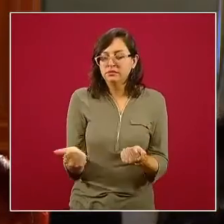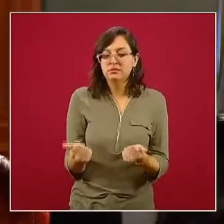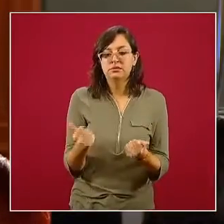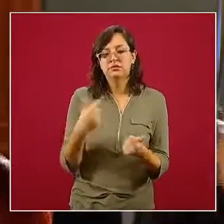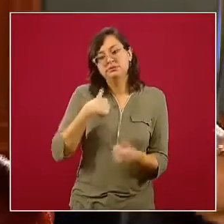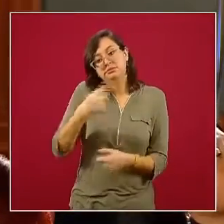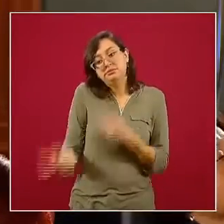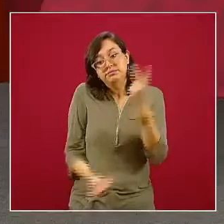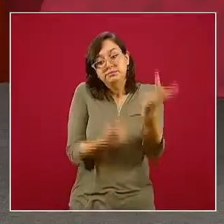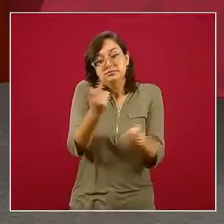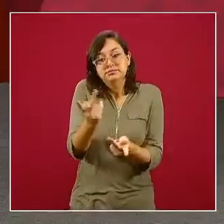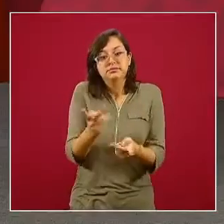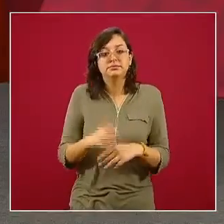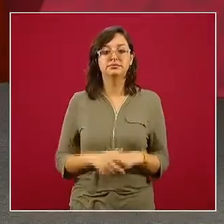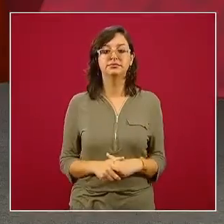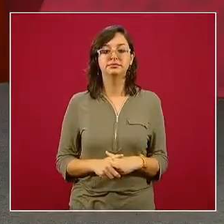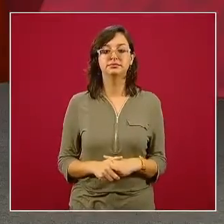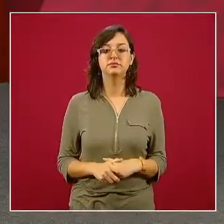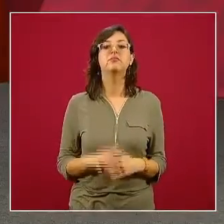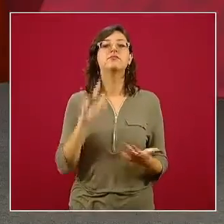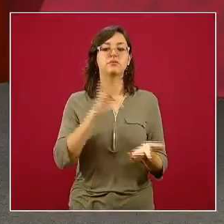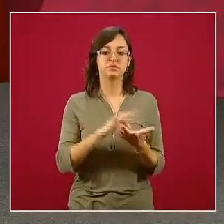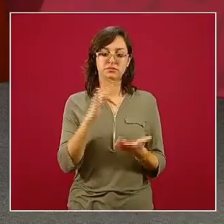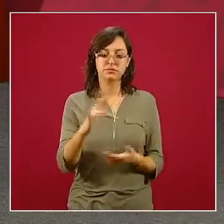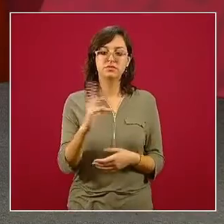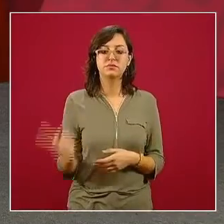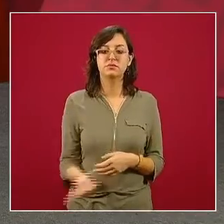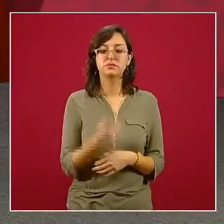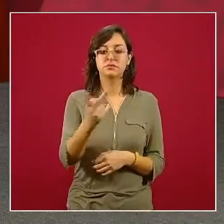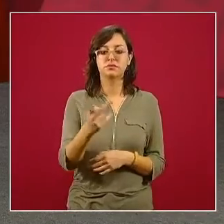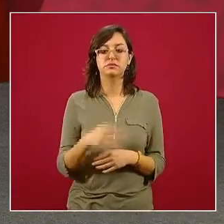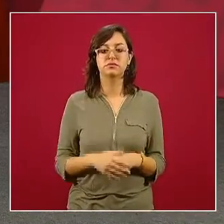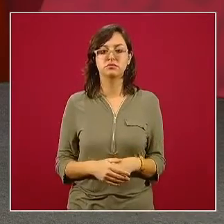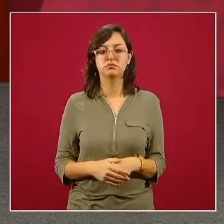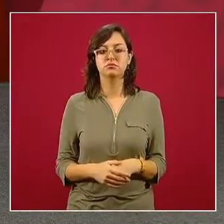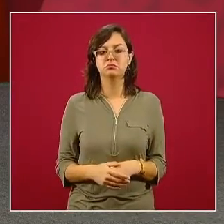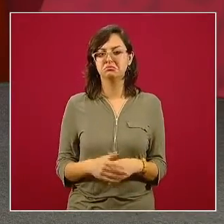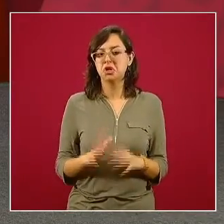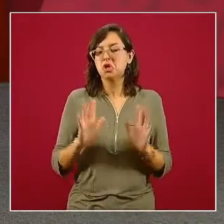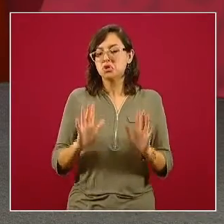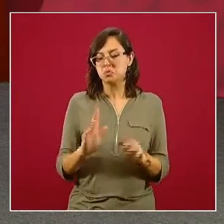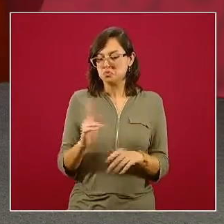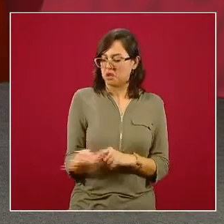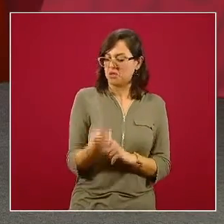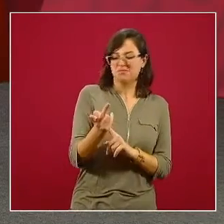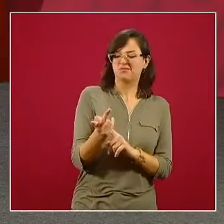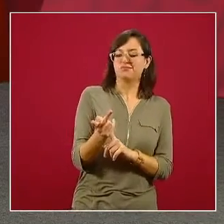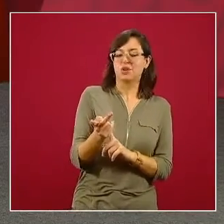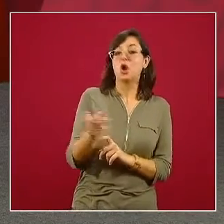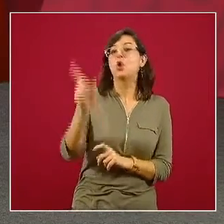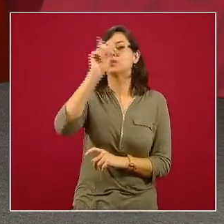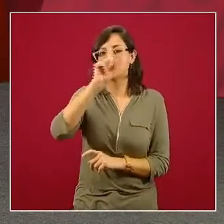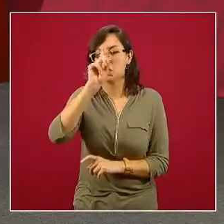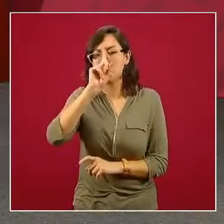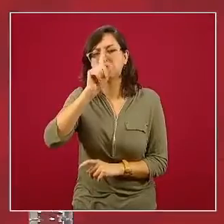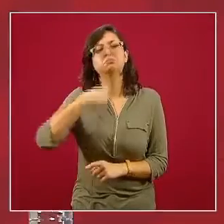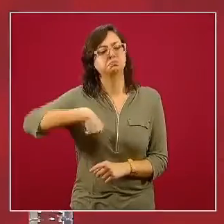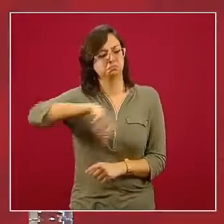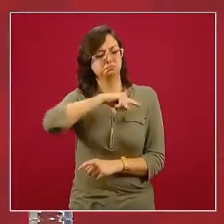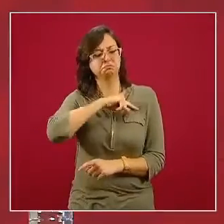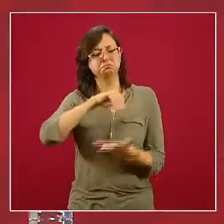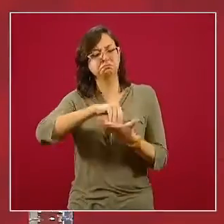son mis preguntas. Gracias. Le agradezco sus preguntas y, si me lo permite, se las tomaré como sugerencias y recomendaciones sobre las que podemos